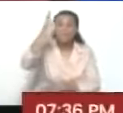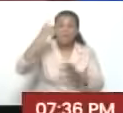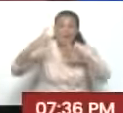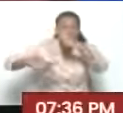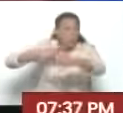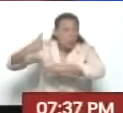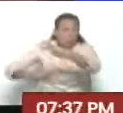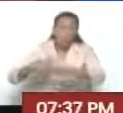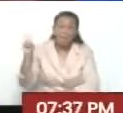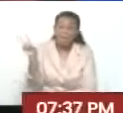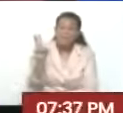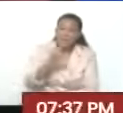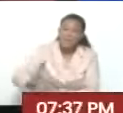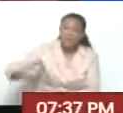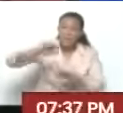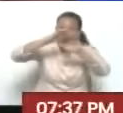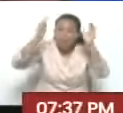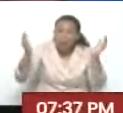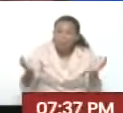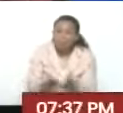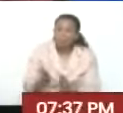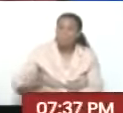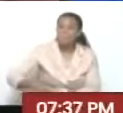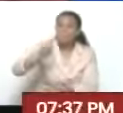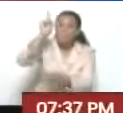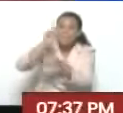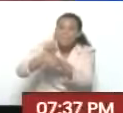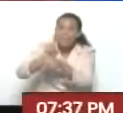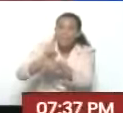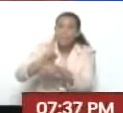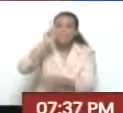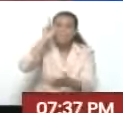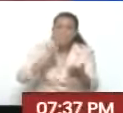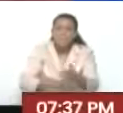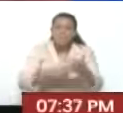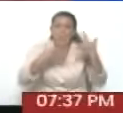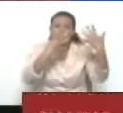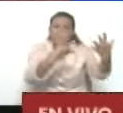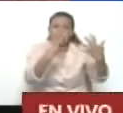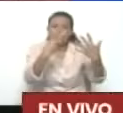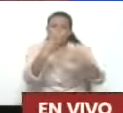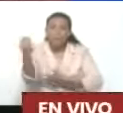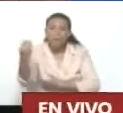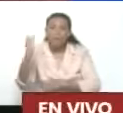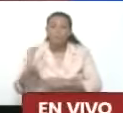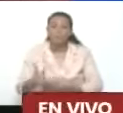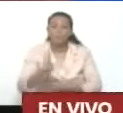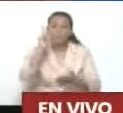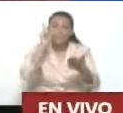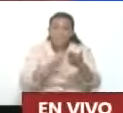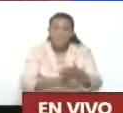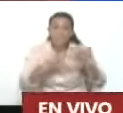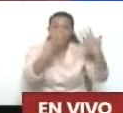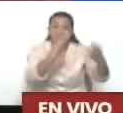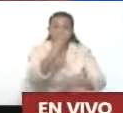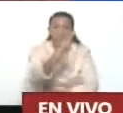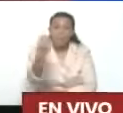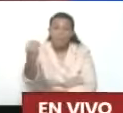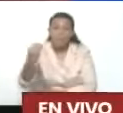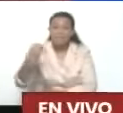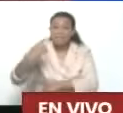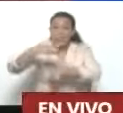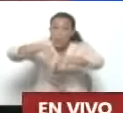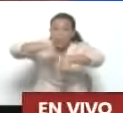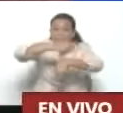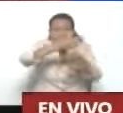productora de petróleo del mundo. Monedero, 1920. Vino un periodo largo,